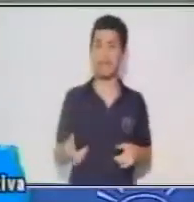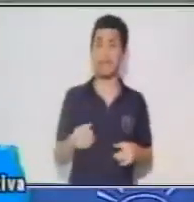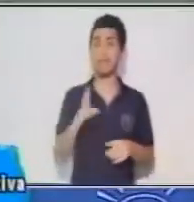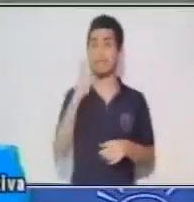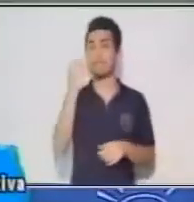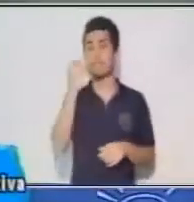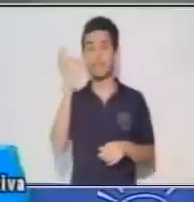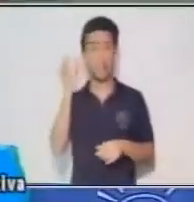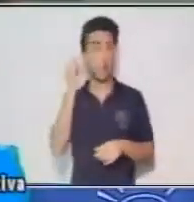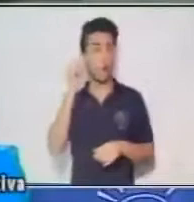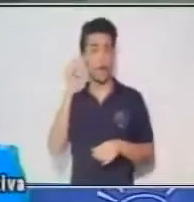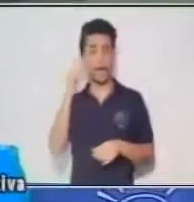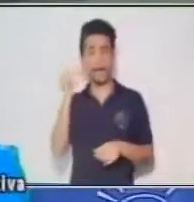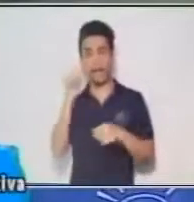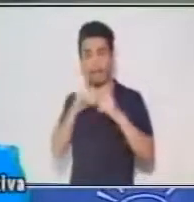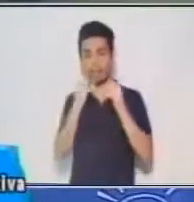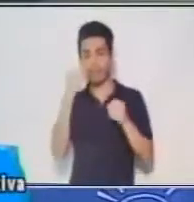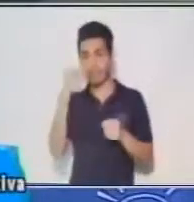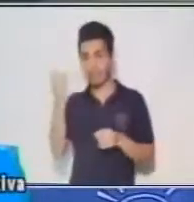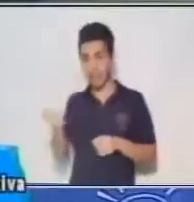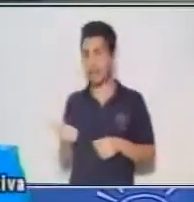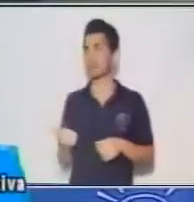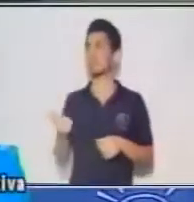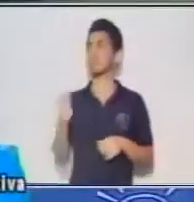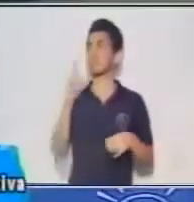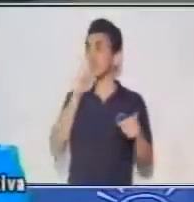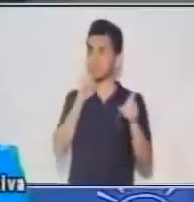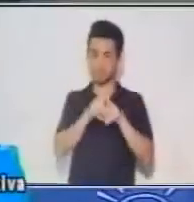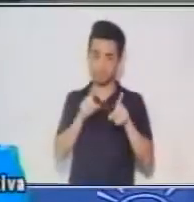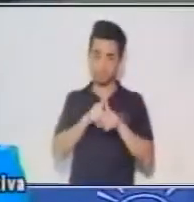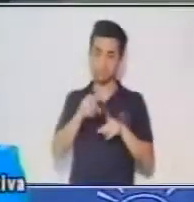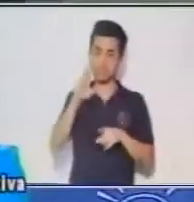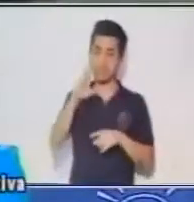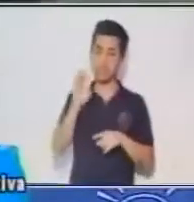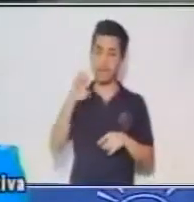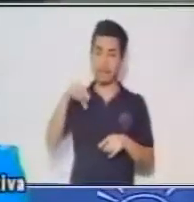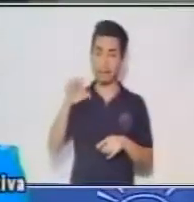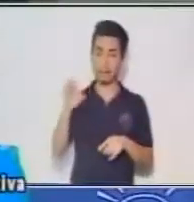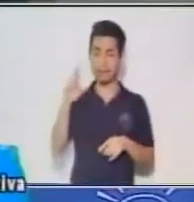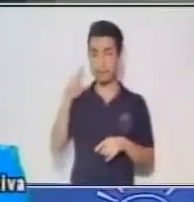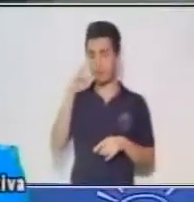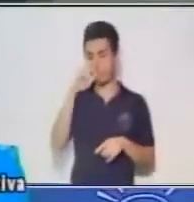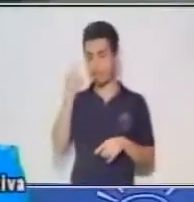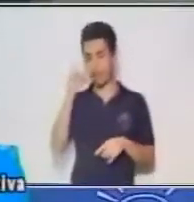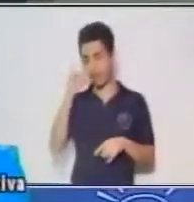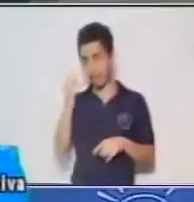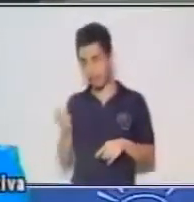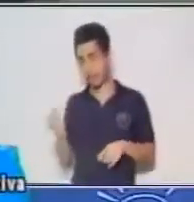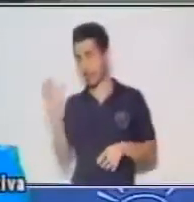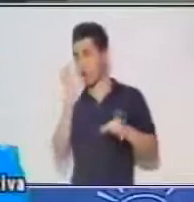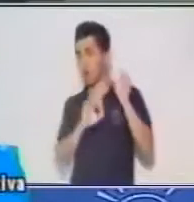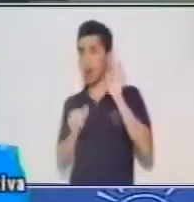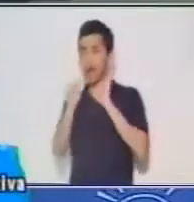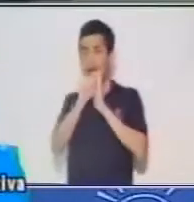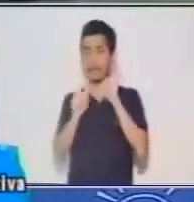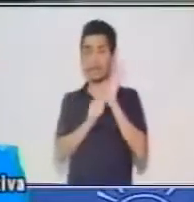biografías. También en artículos científicos, informes y